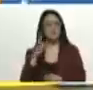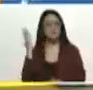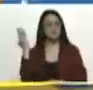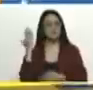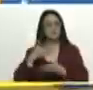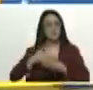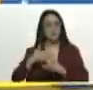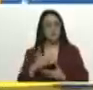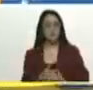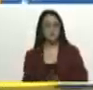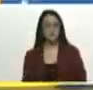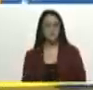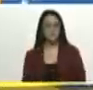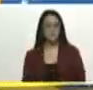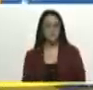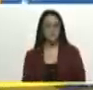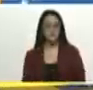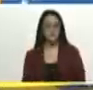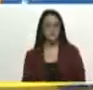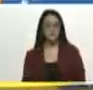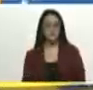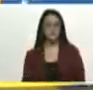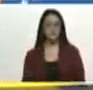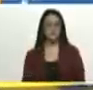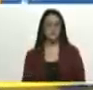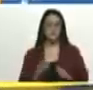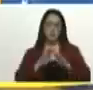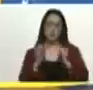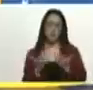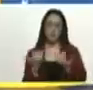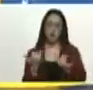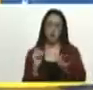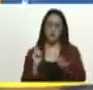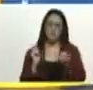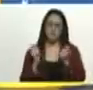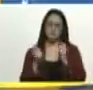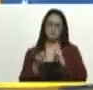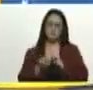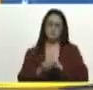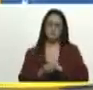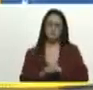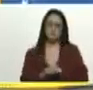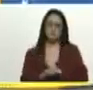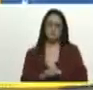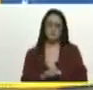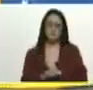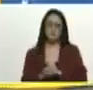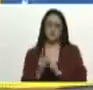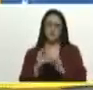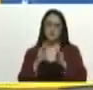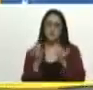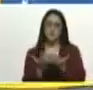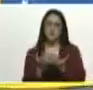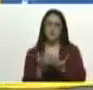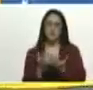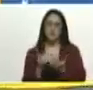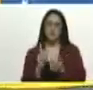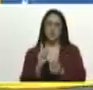sanciones. El mundo que están haciendo no es un mundo que debe ser